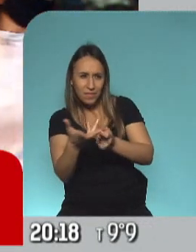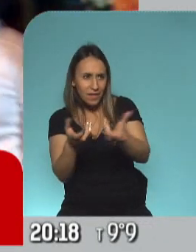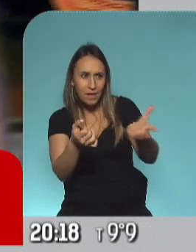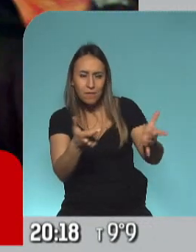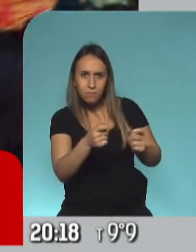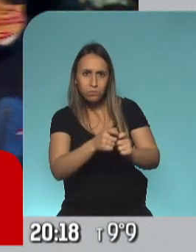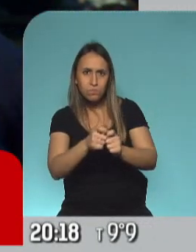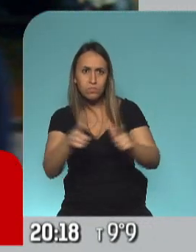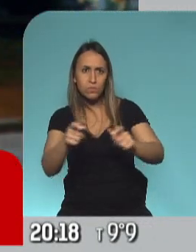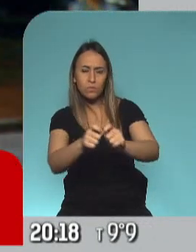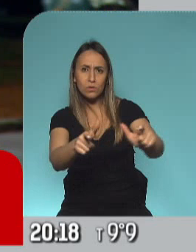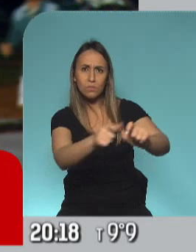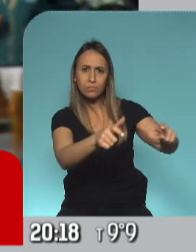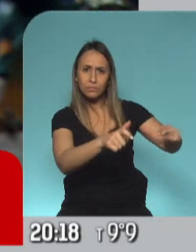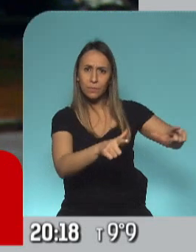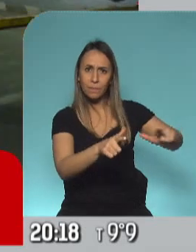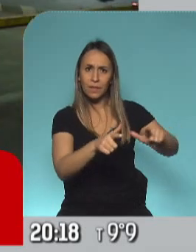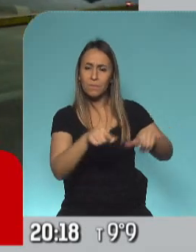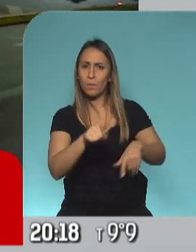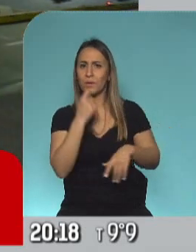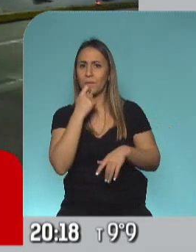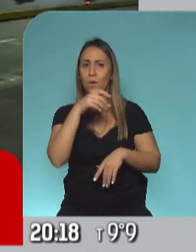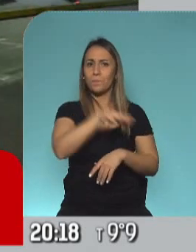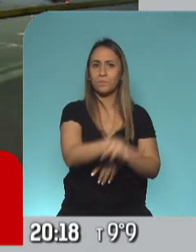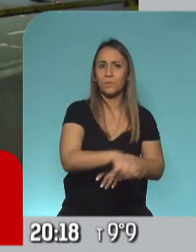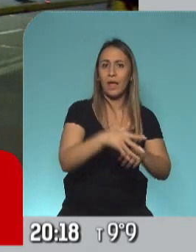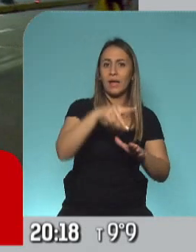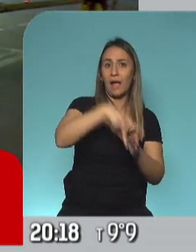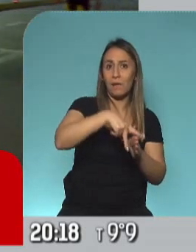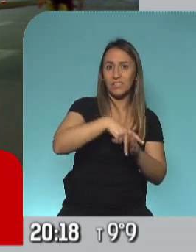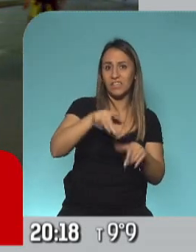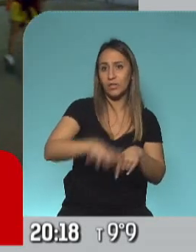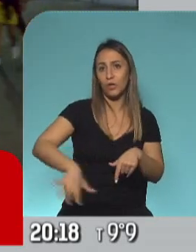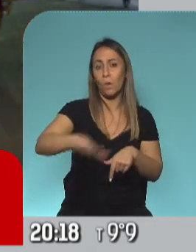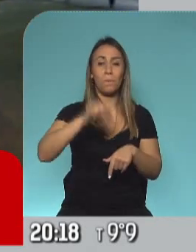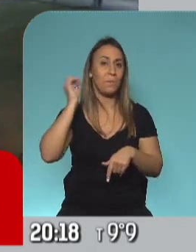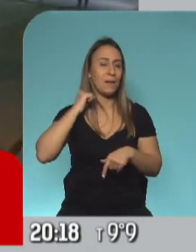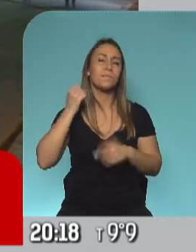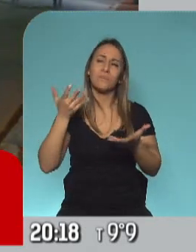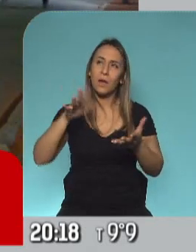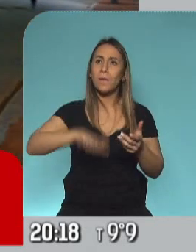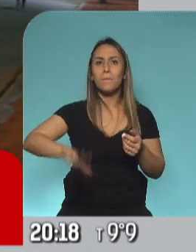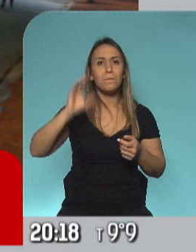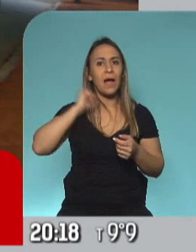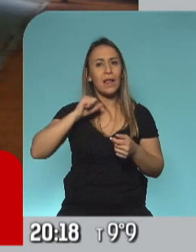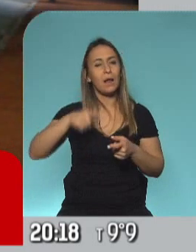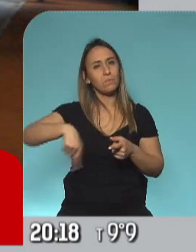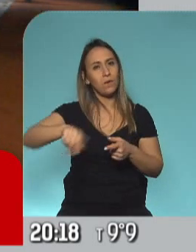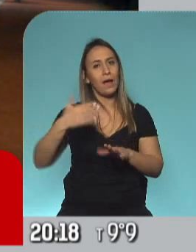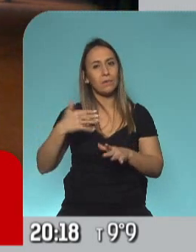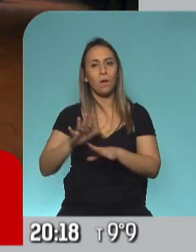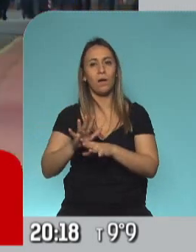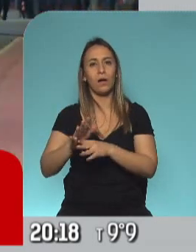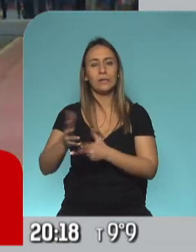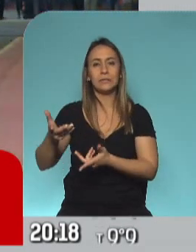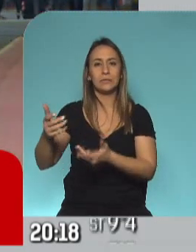que no tenían los primeros puestos. Caballito y Palermo, si bien Palermo cada tanto peleaba con Retiro,